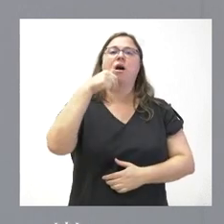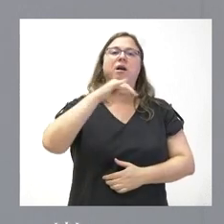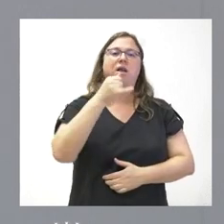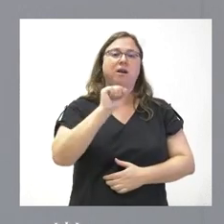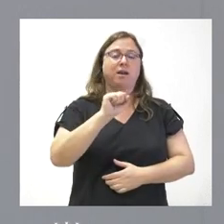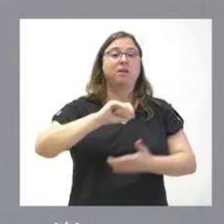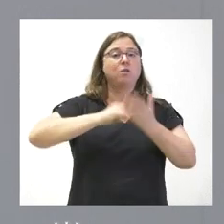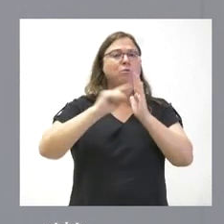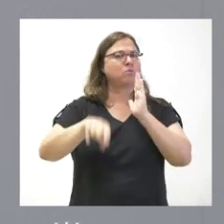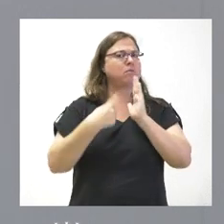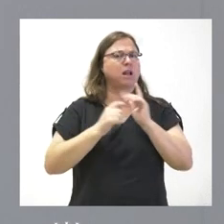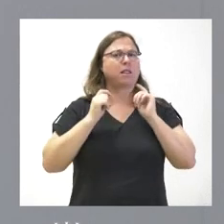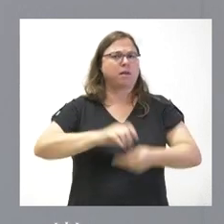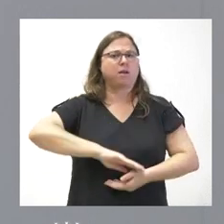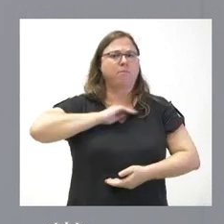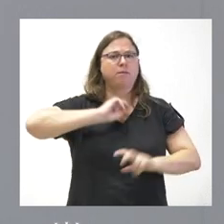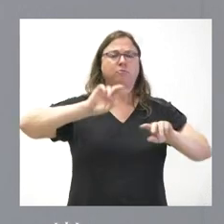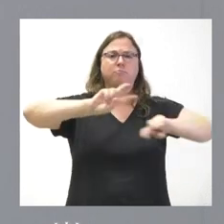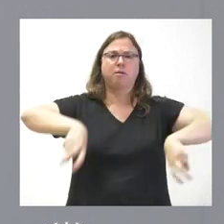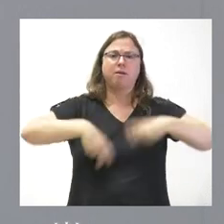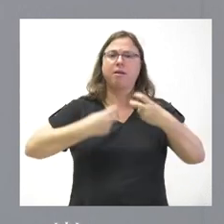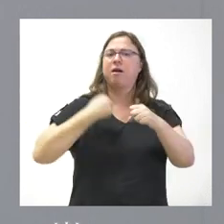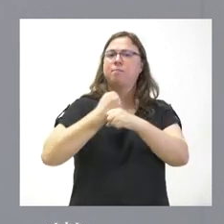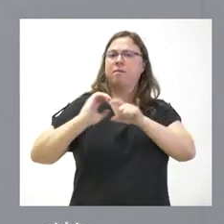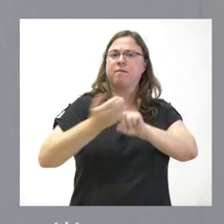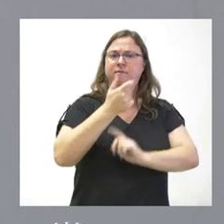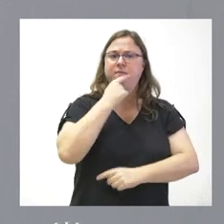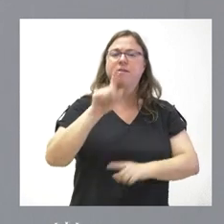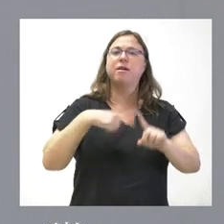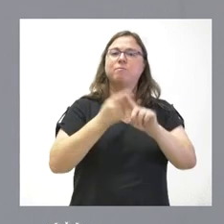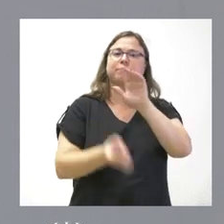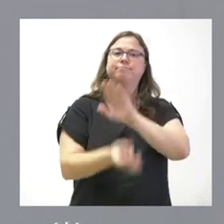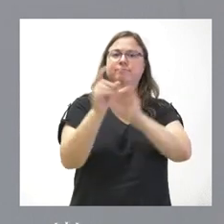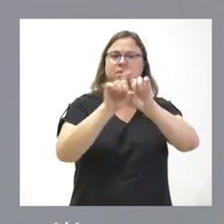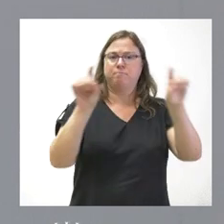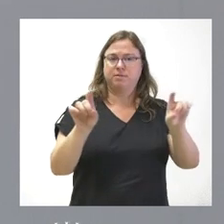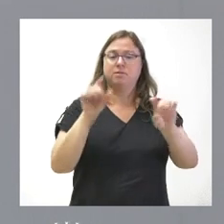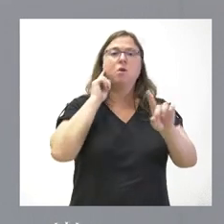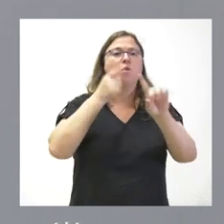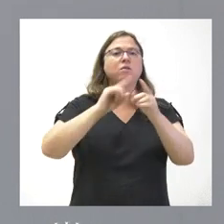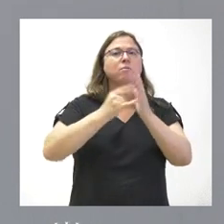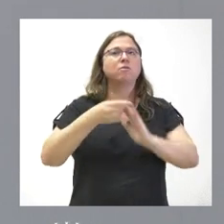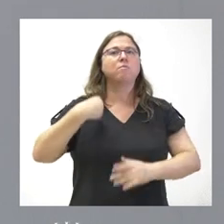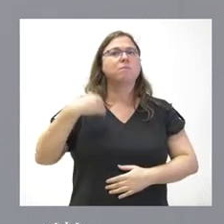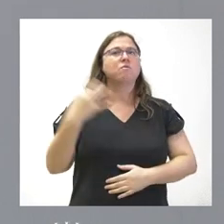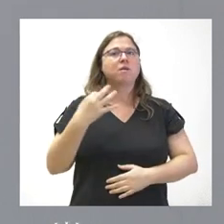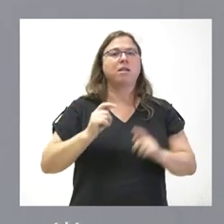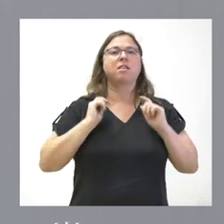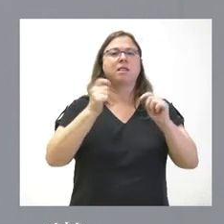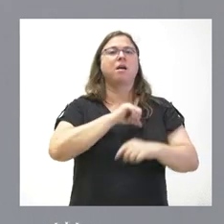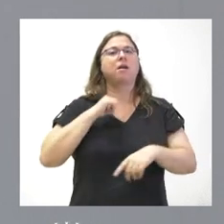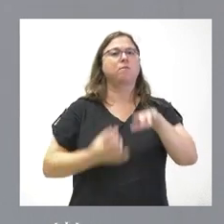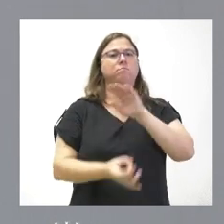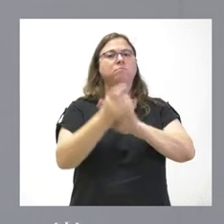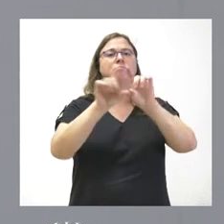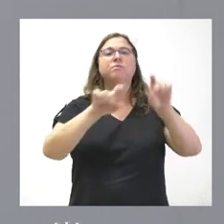integral de capacitación reciclaje empleabilidad y emprendimiento la finalidad de este proyecto es promover el autoempleo en